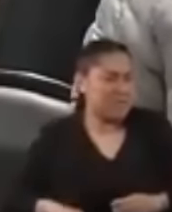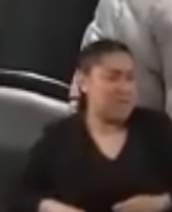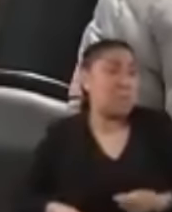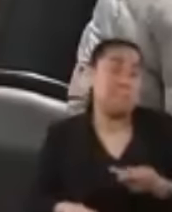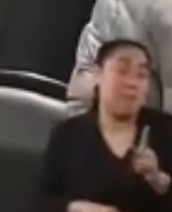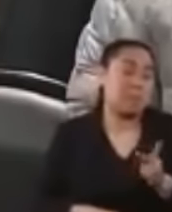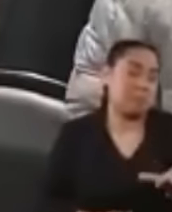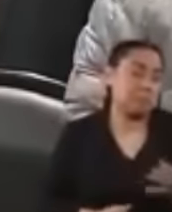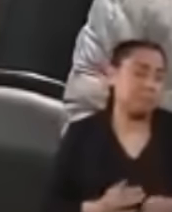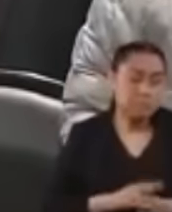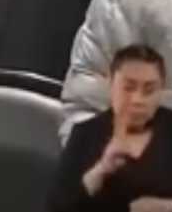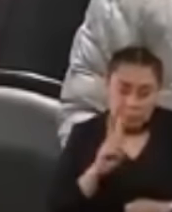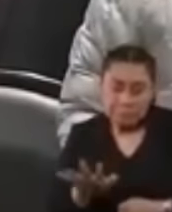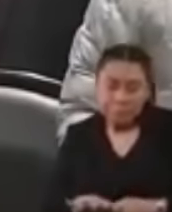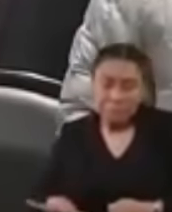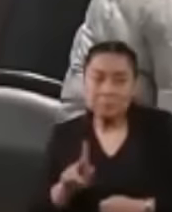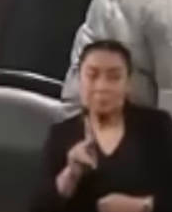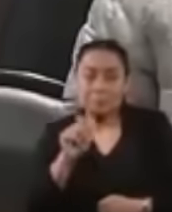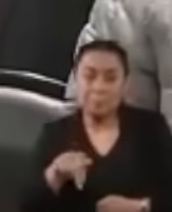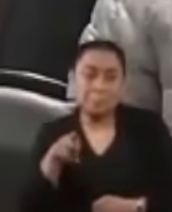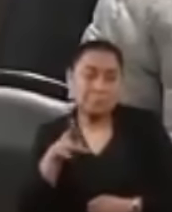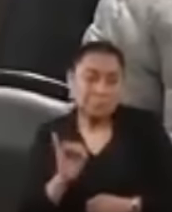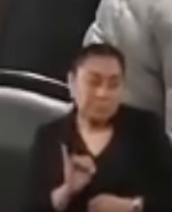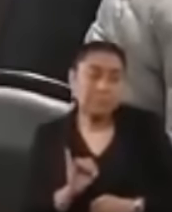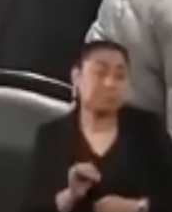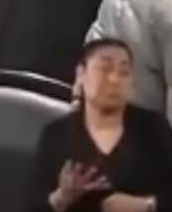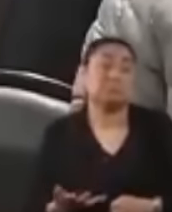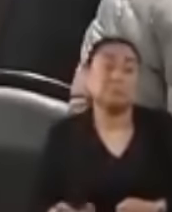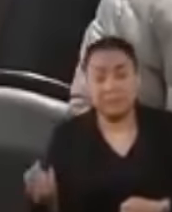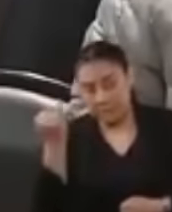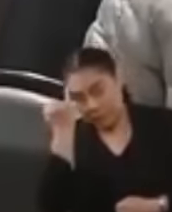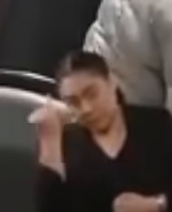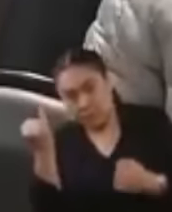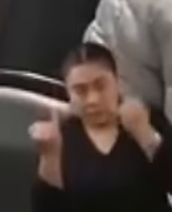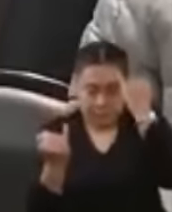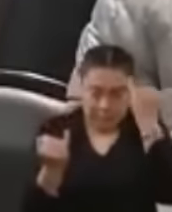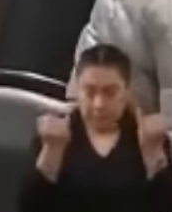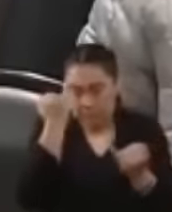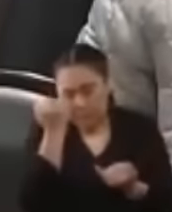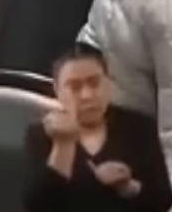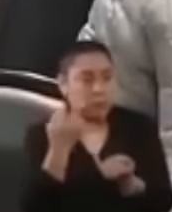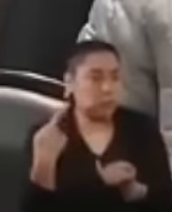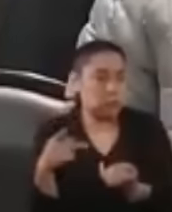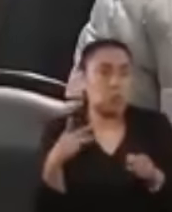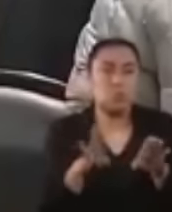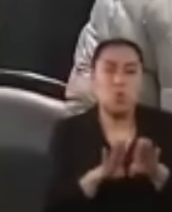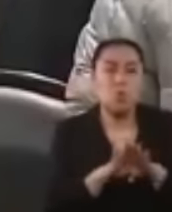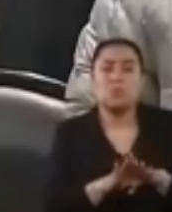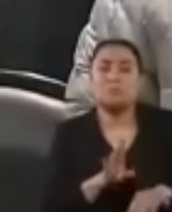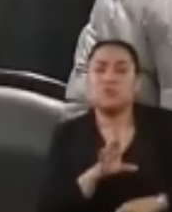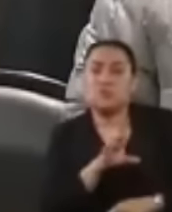hemos visto de la oposición es 1001 maneras de cómo